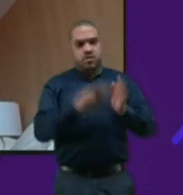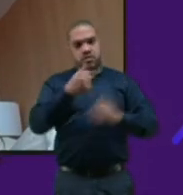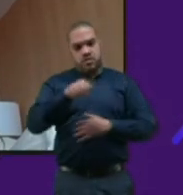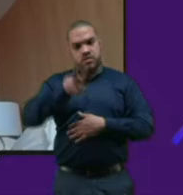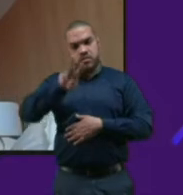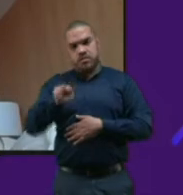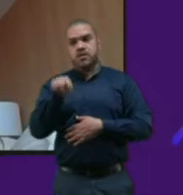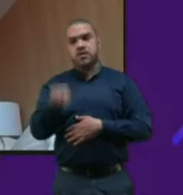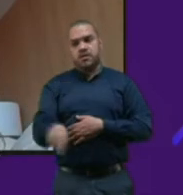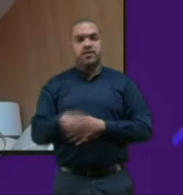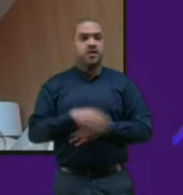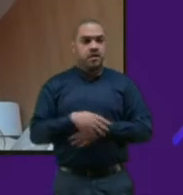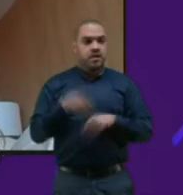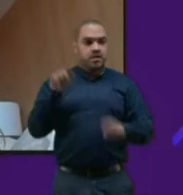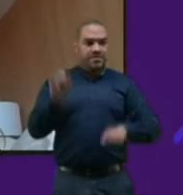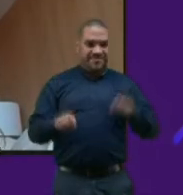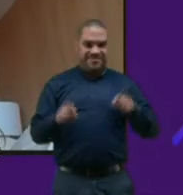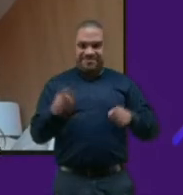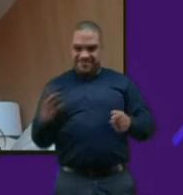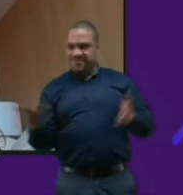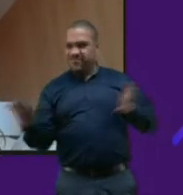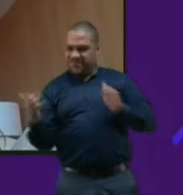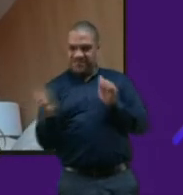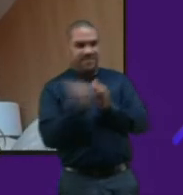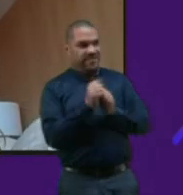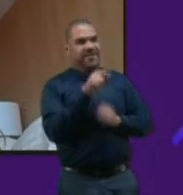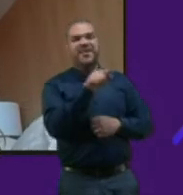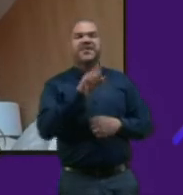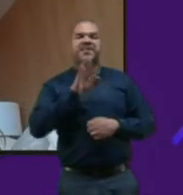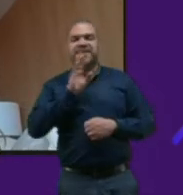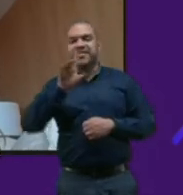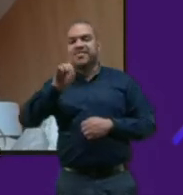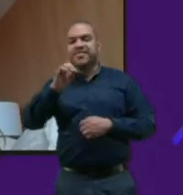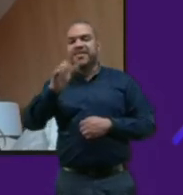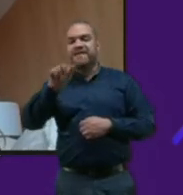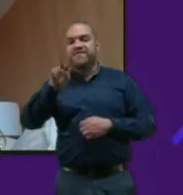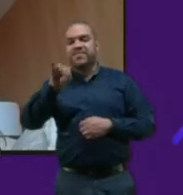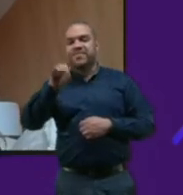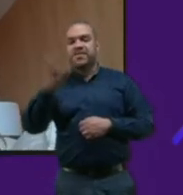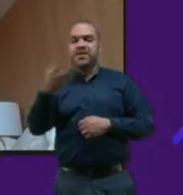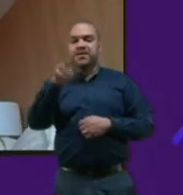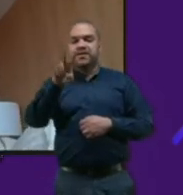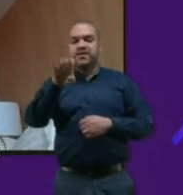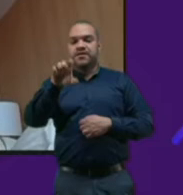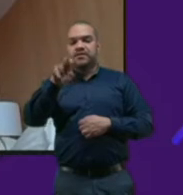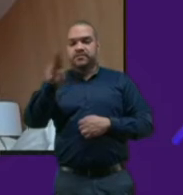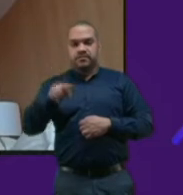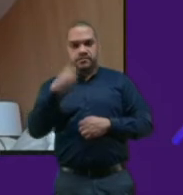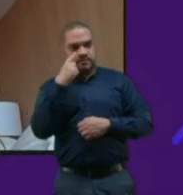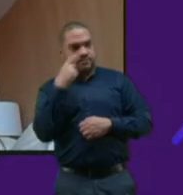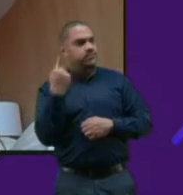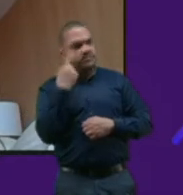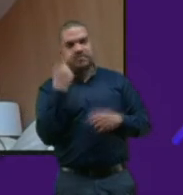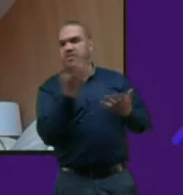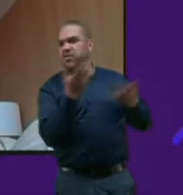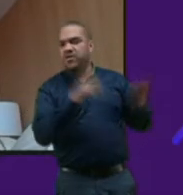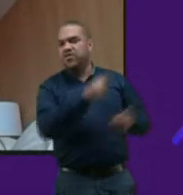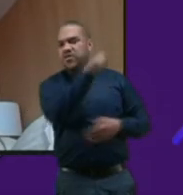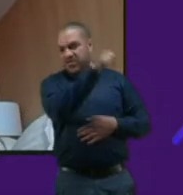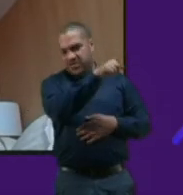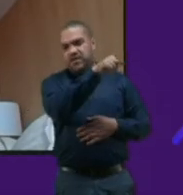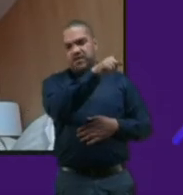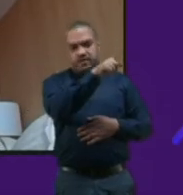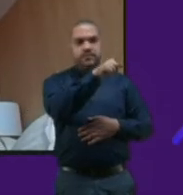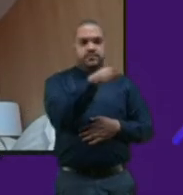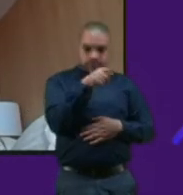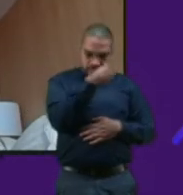socios en Stanford. De hecho, fui compañero de David Vélez, que lideró la presentación de este